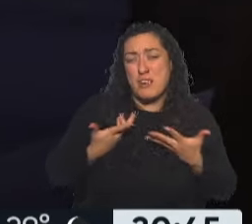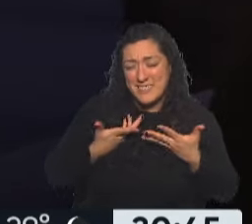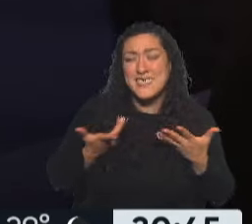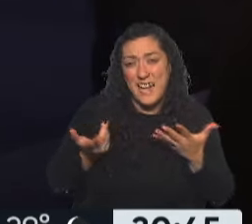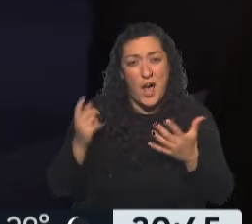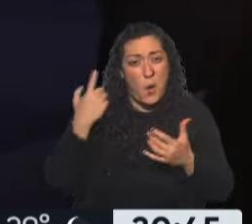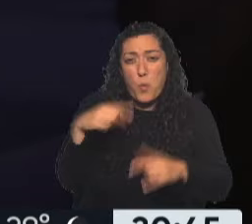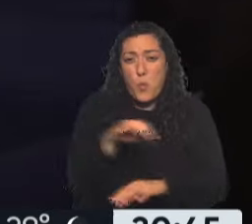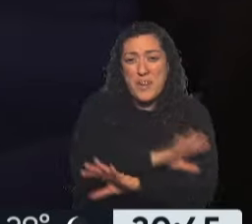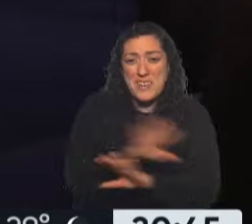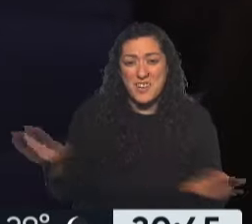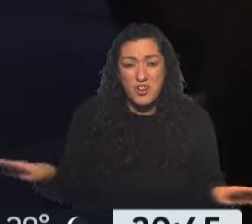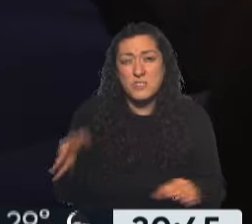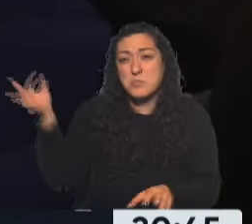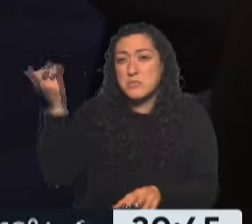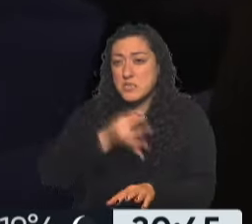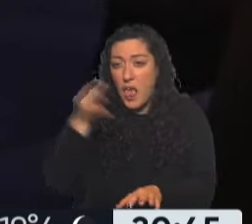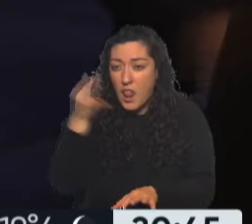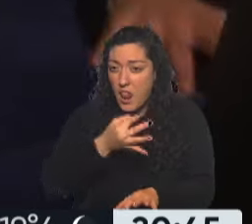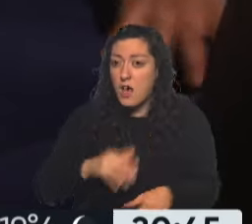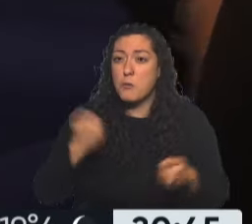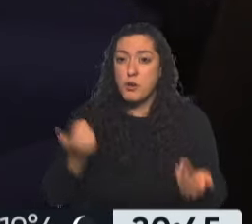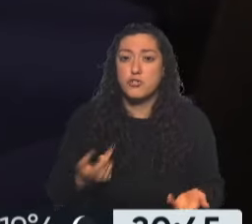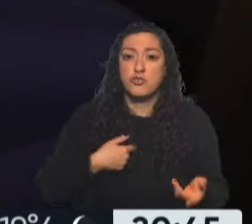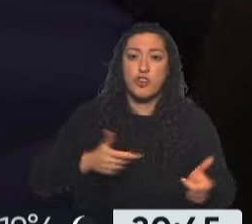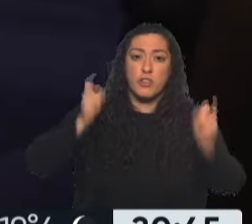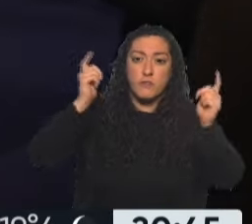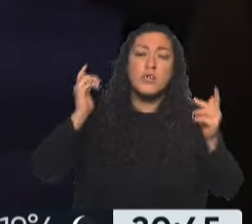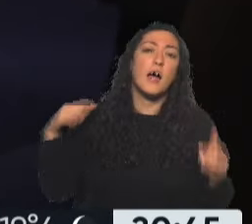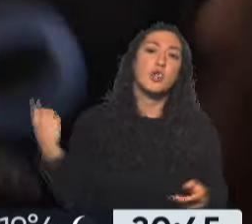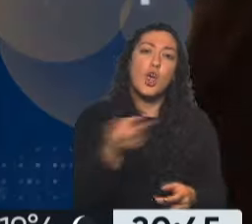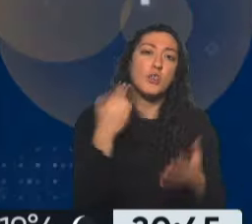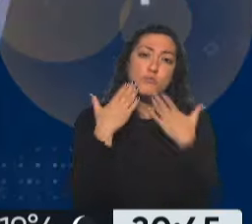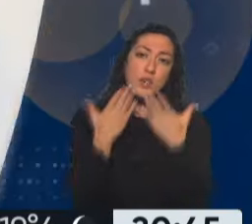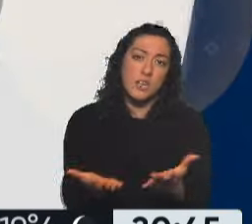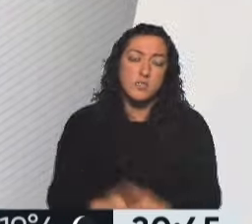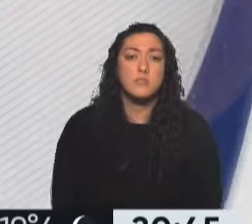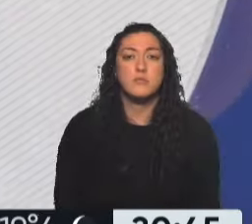algo único, algo tan especial, así que lo disfruto y lo agradezco mucho a toda la gente.